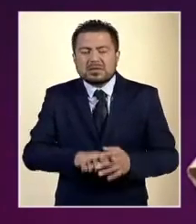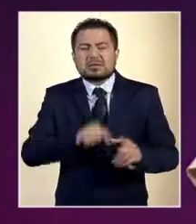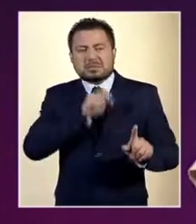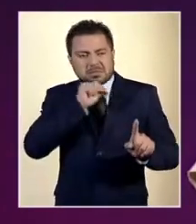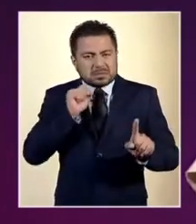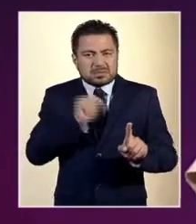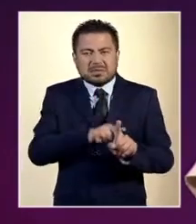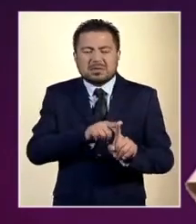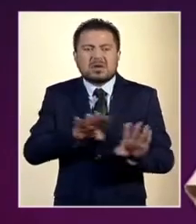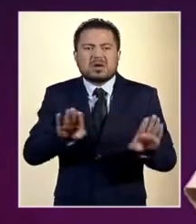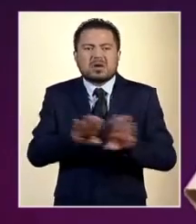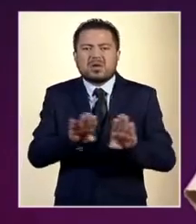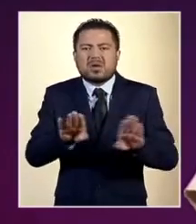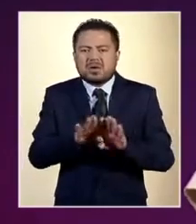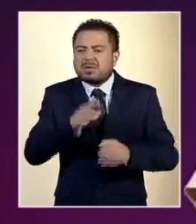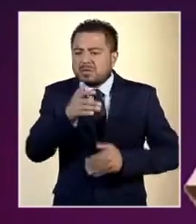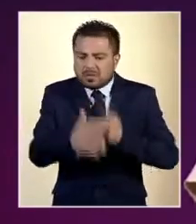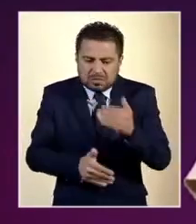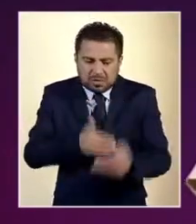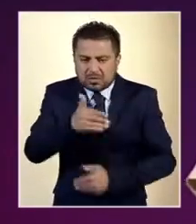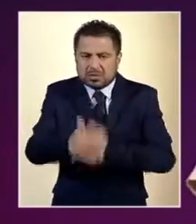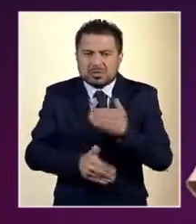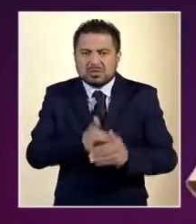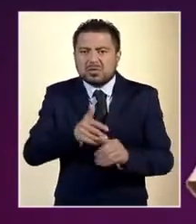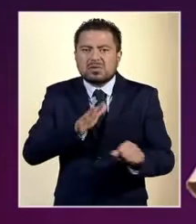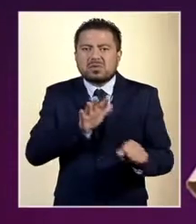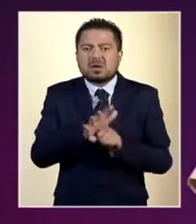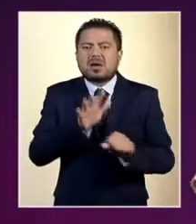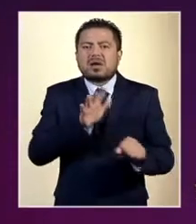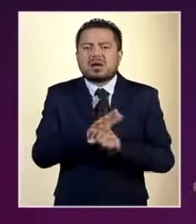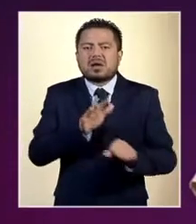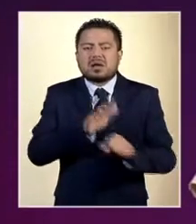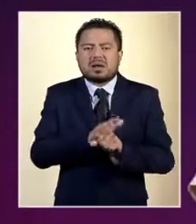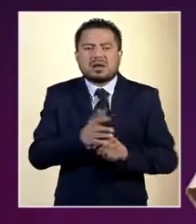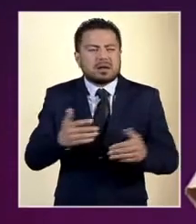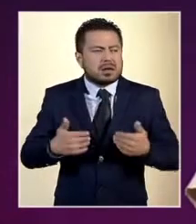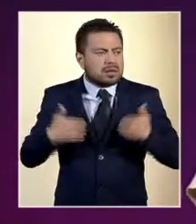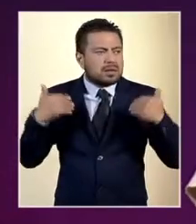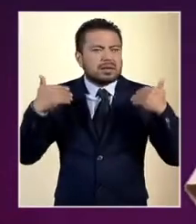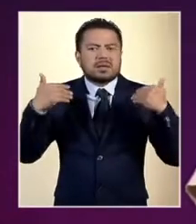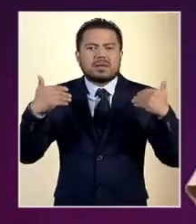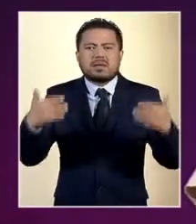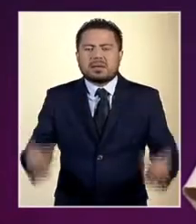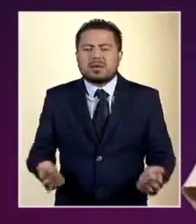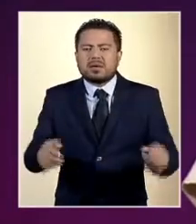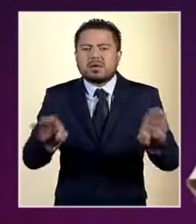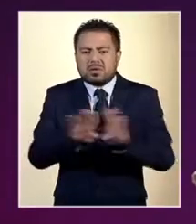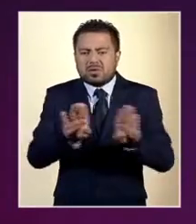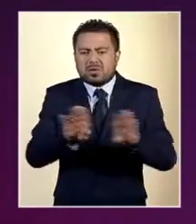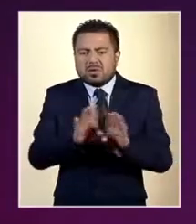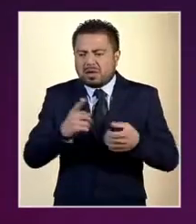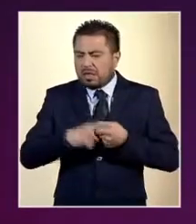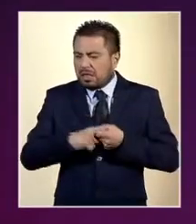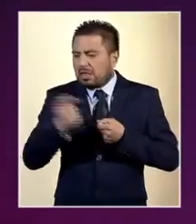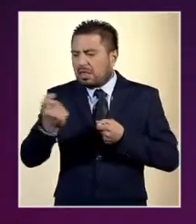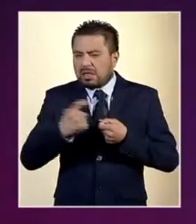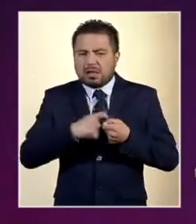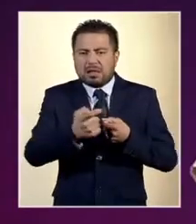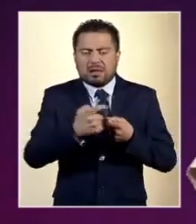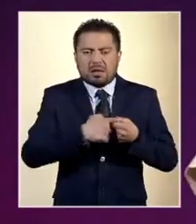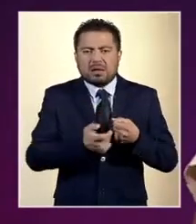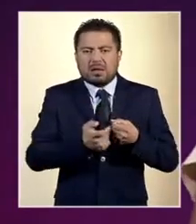también en este proceso a entenderse como